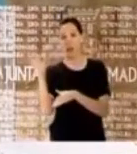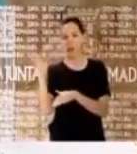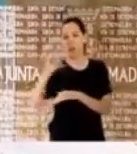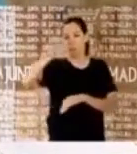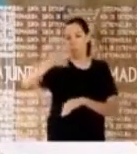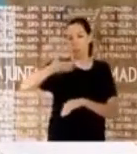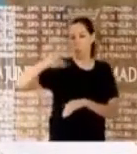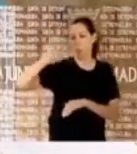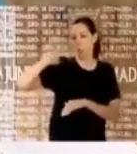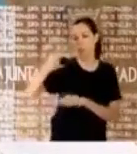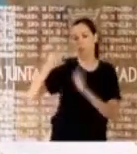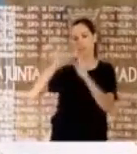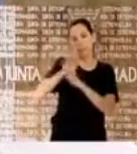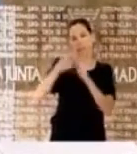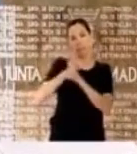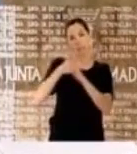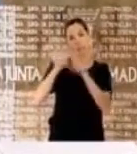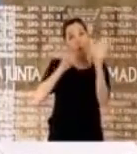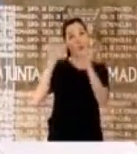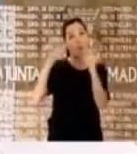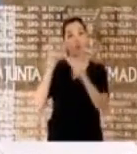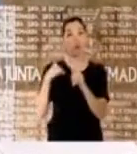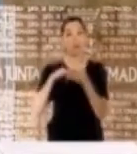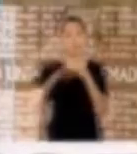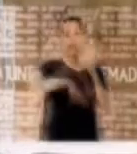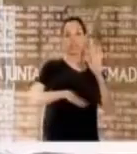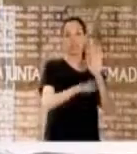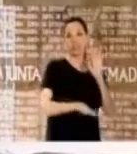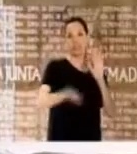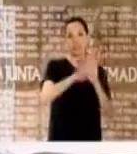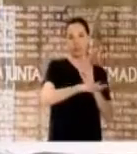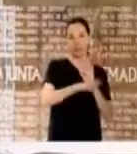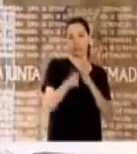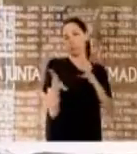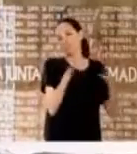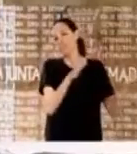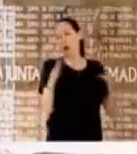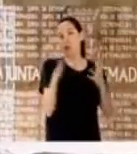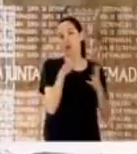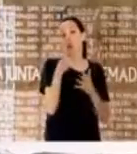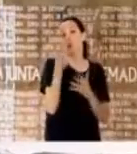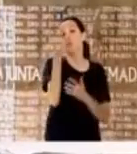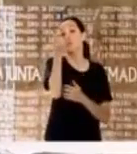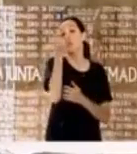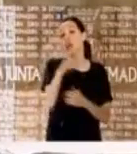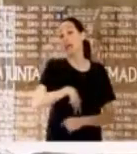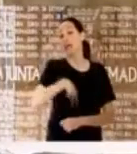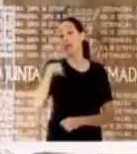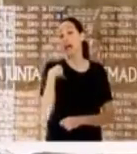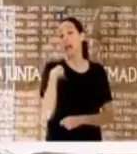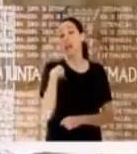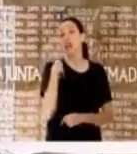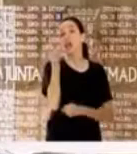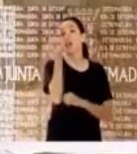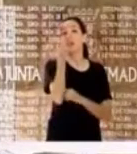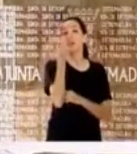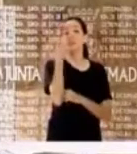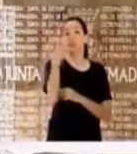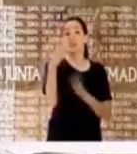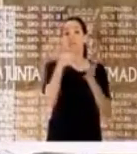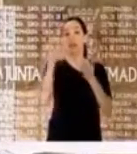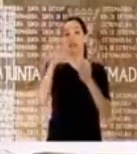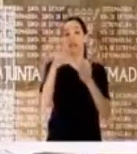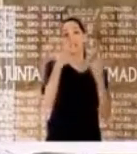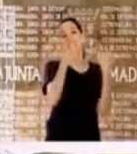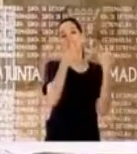de las convocatorias que forman parte de este plan en los sucesivos consejos de Gobierno. Estimamos una dotación económica global de